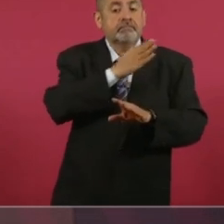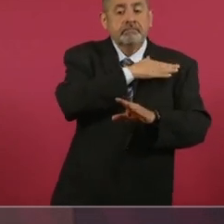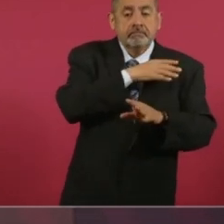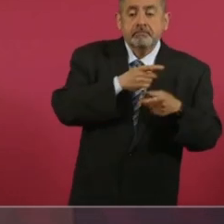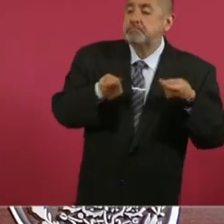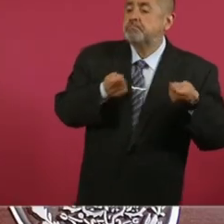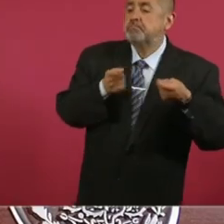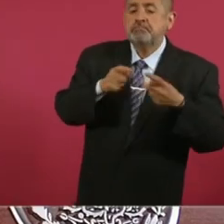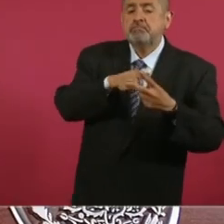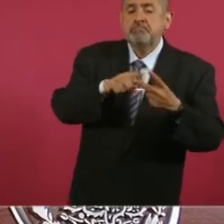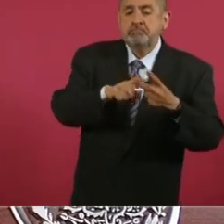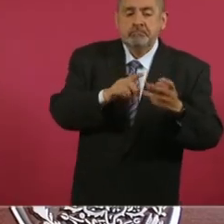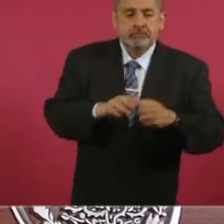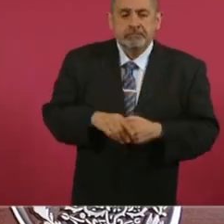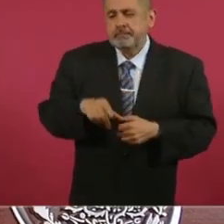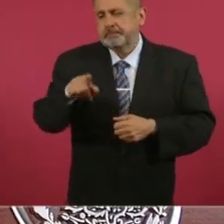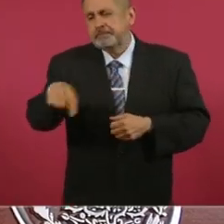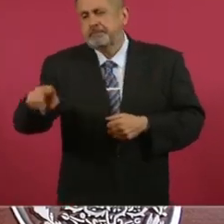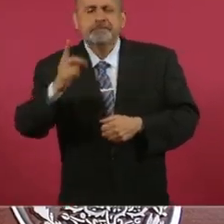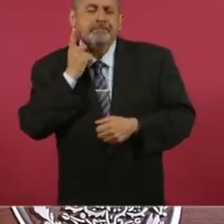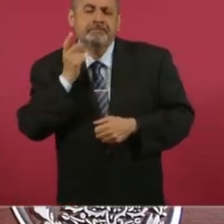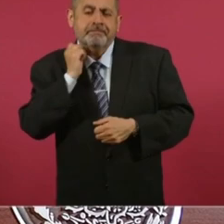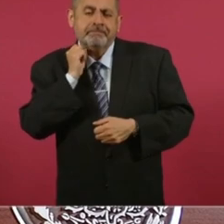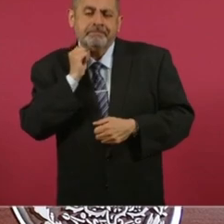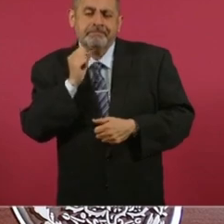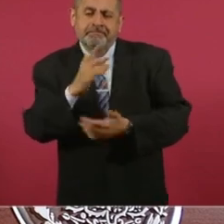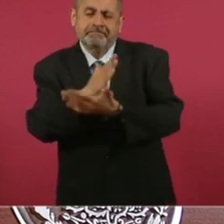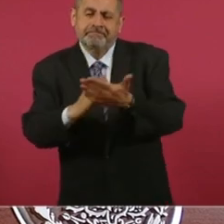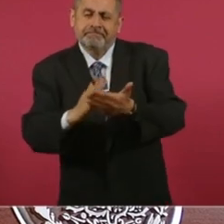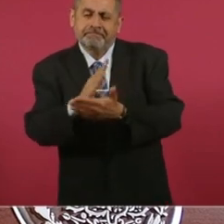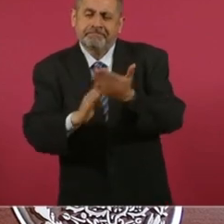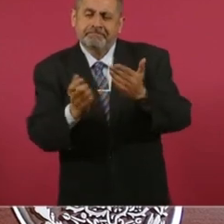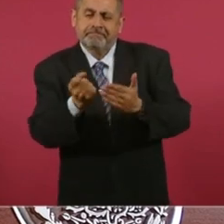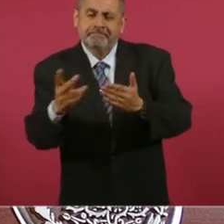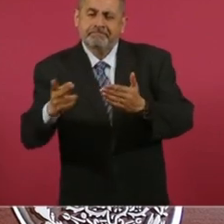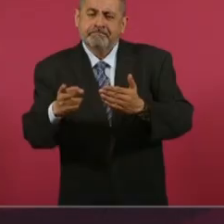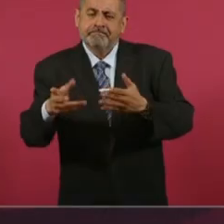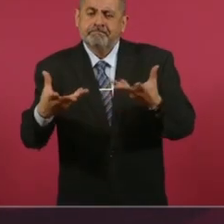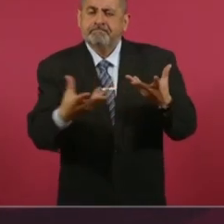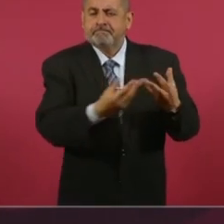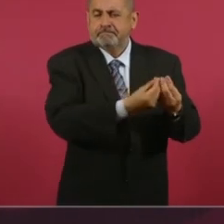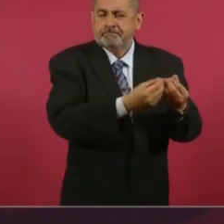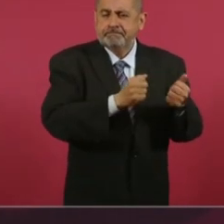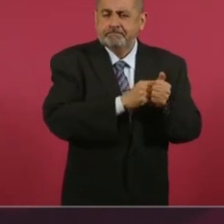Y tampoco el legislativo, una parte, solo para bloquear.